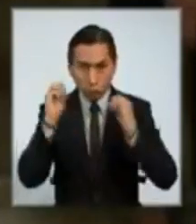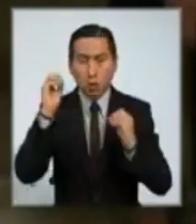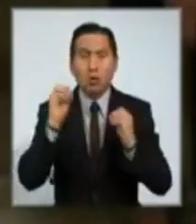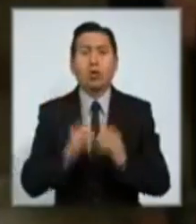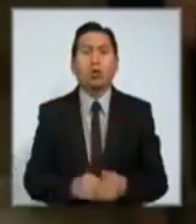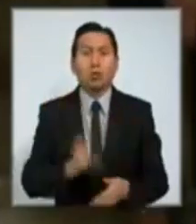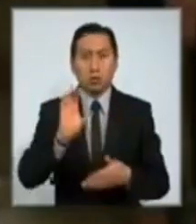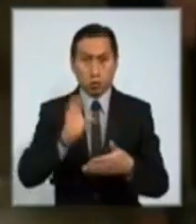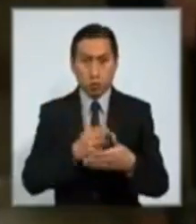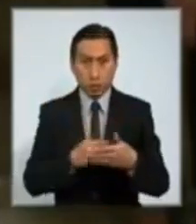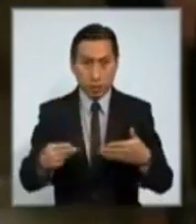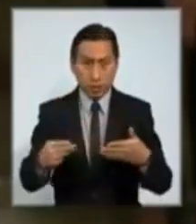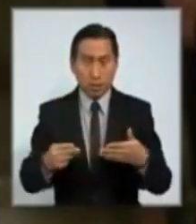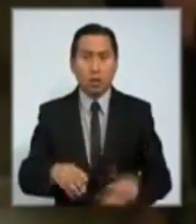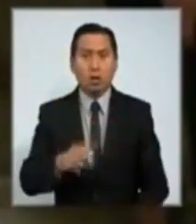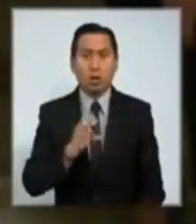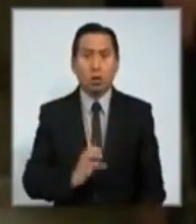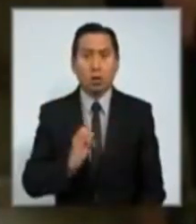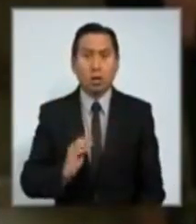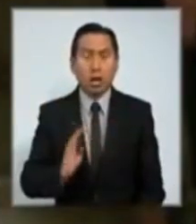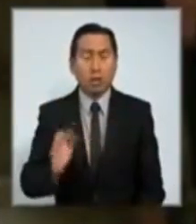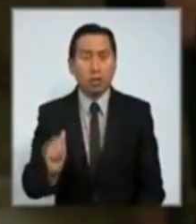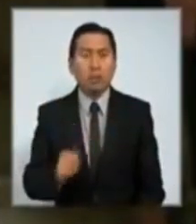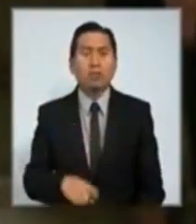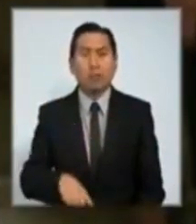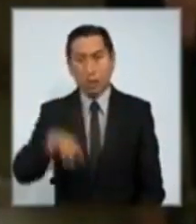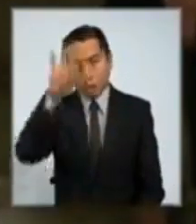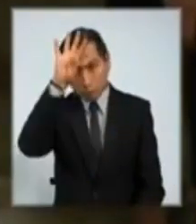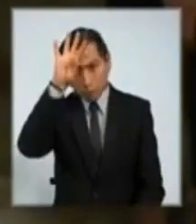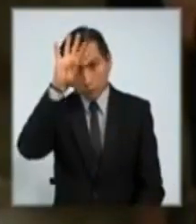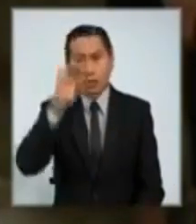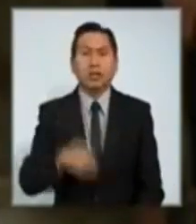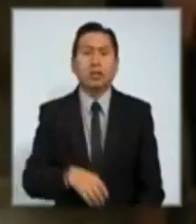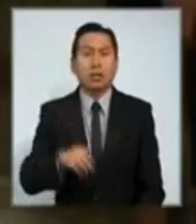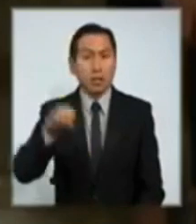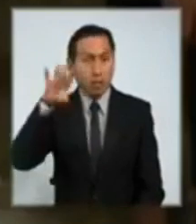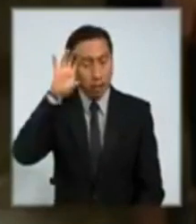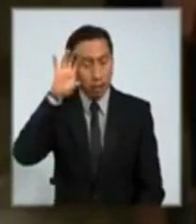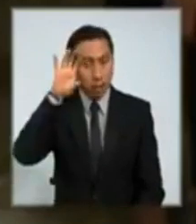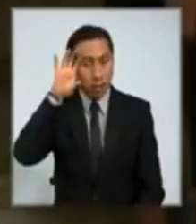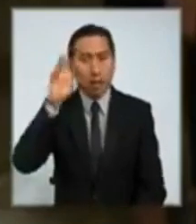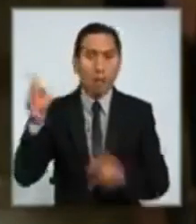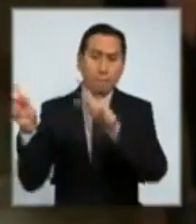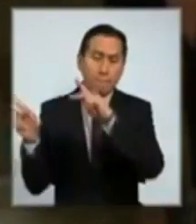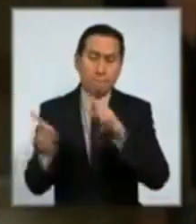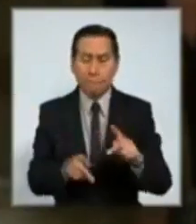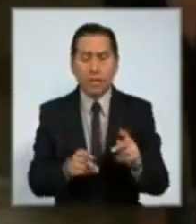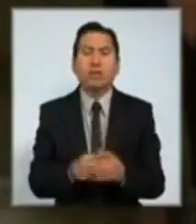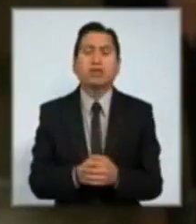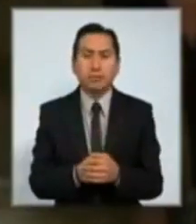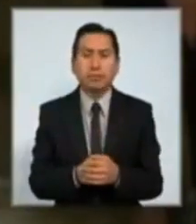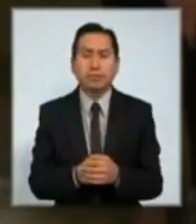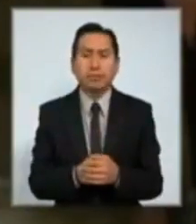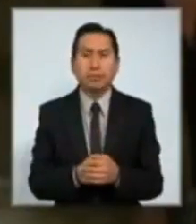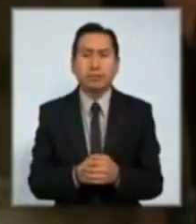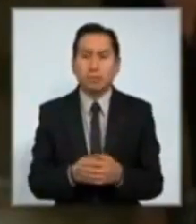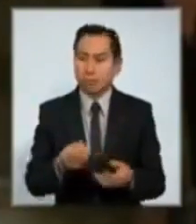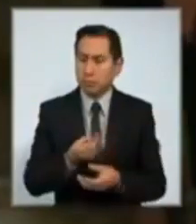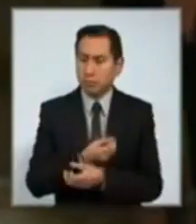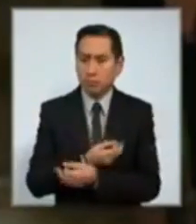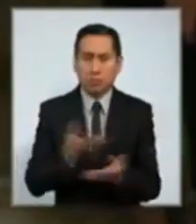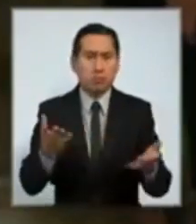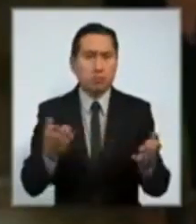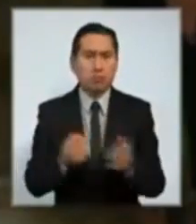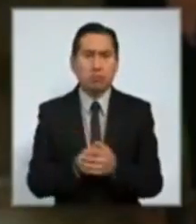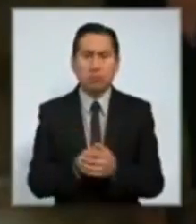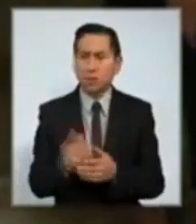en Chuquisaca, en Cochabamba, en El Beni, en Tarija y en Pando. La repartiremos tanto